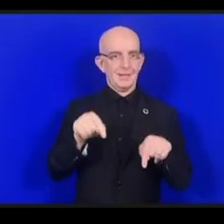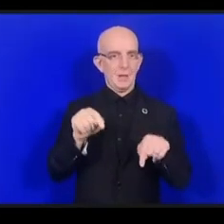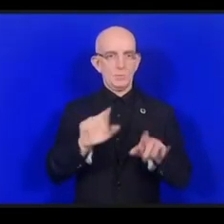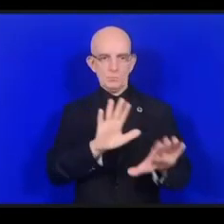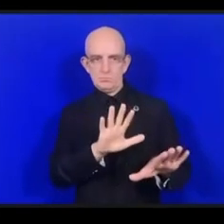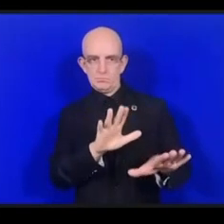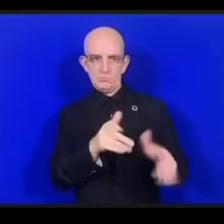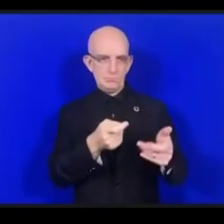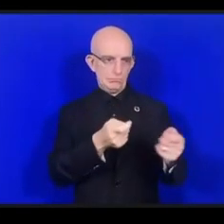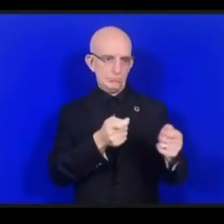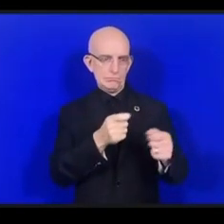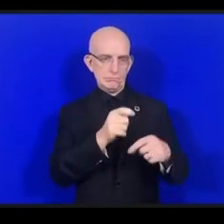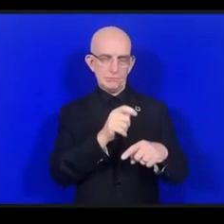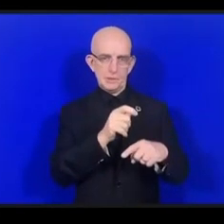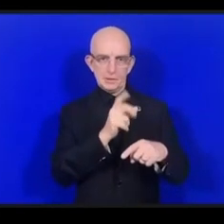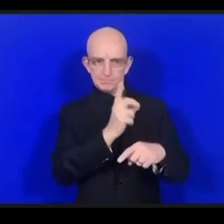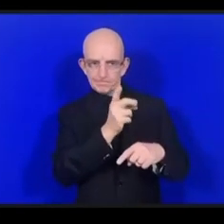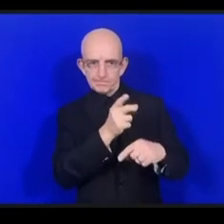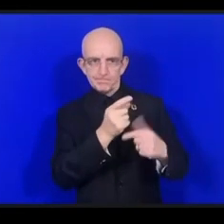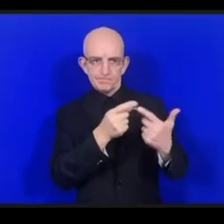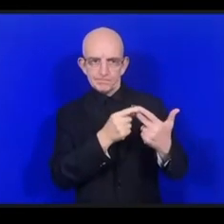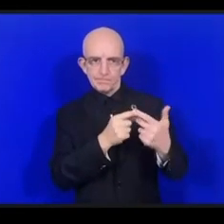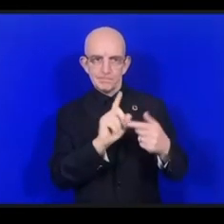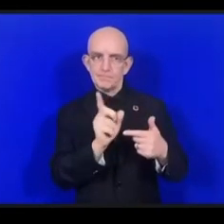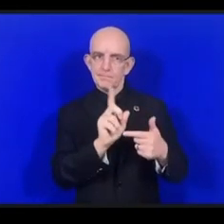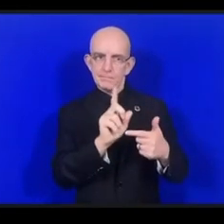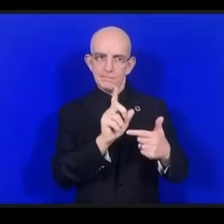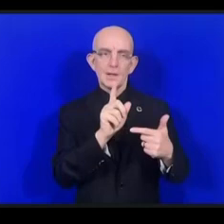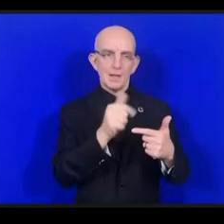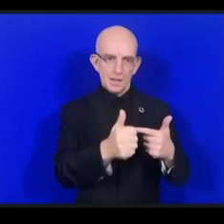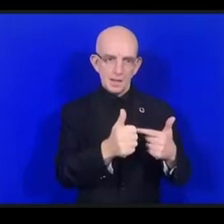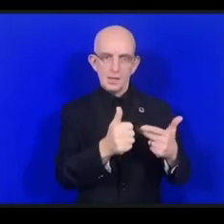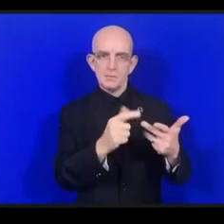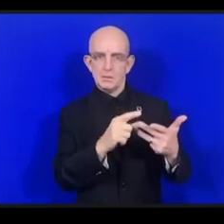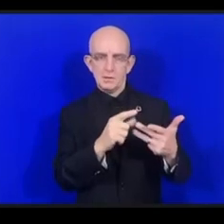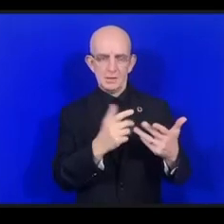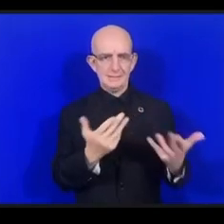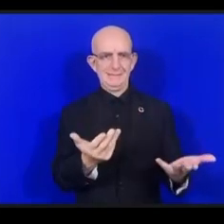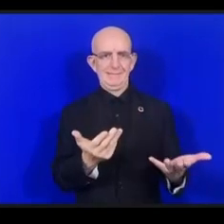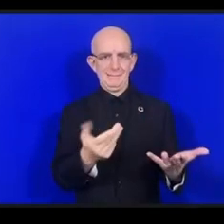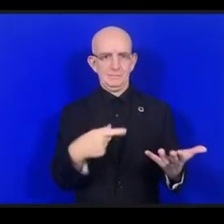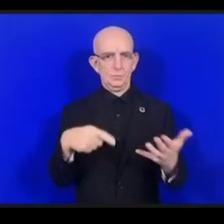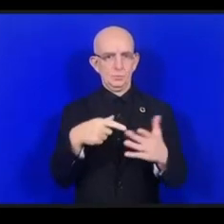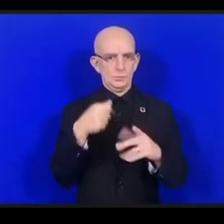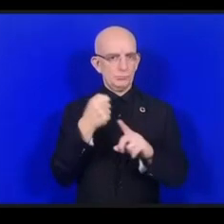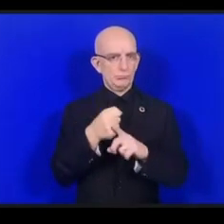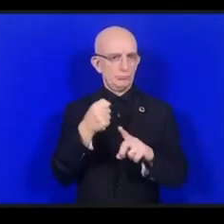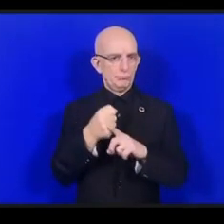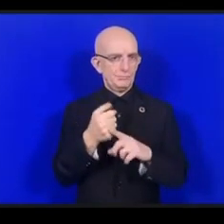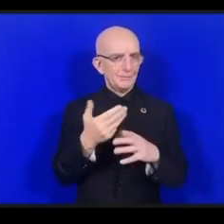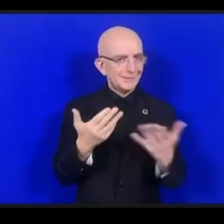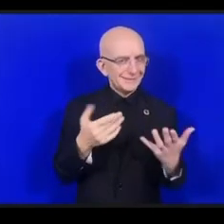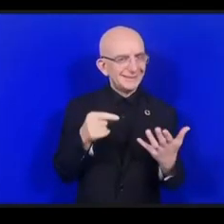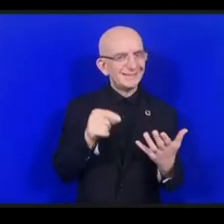pero todos tienen que considerar Cómo pueden verse